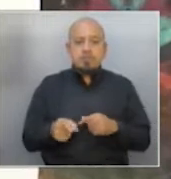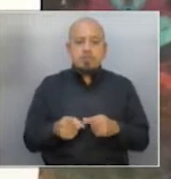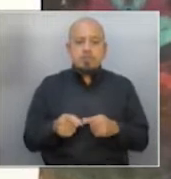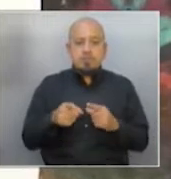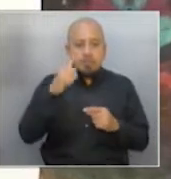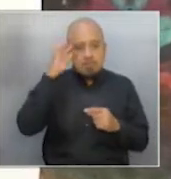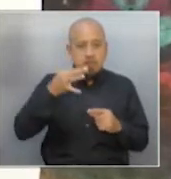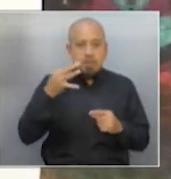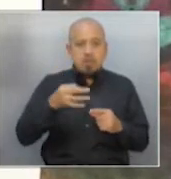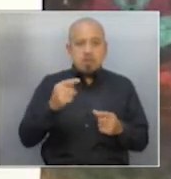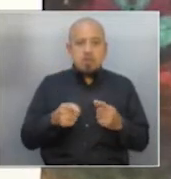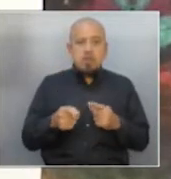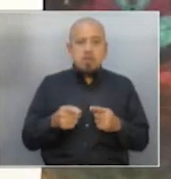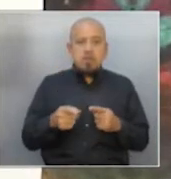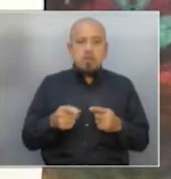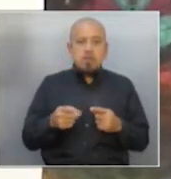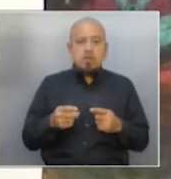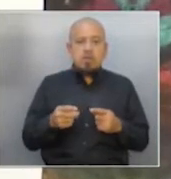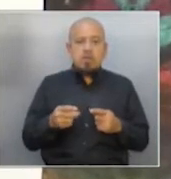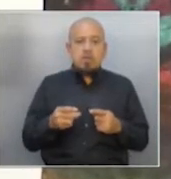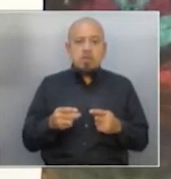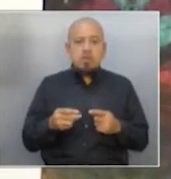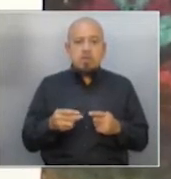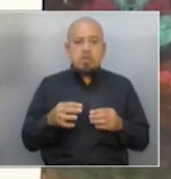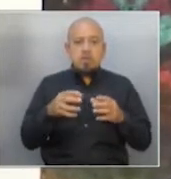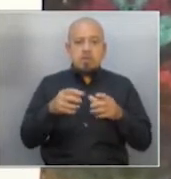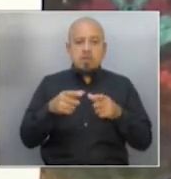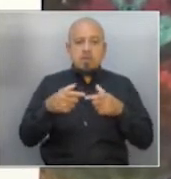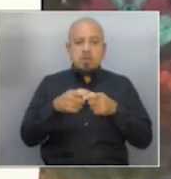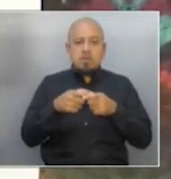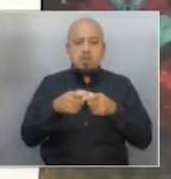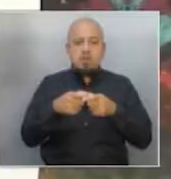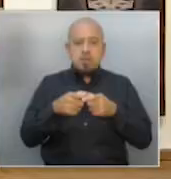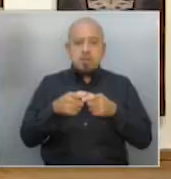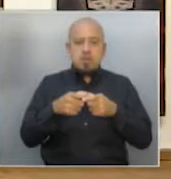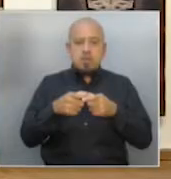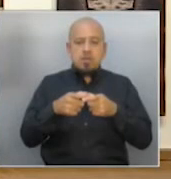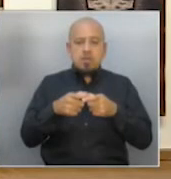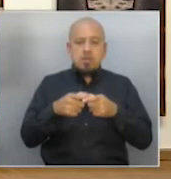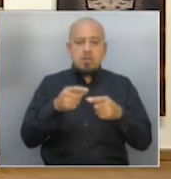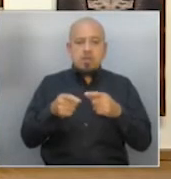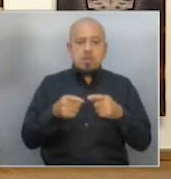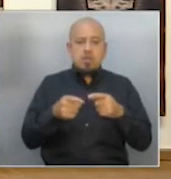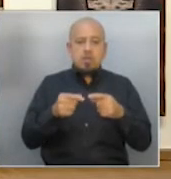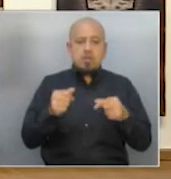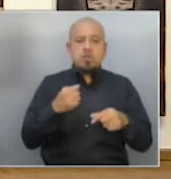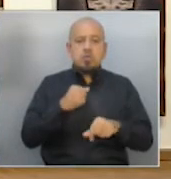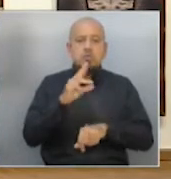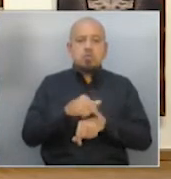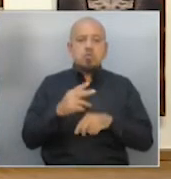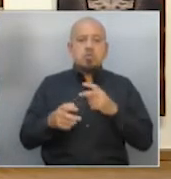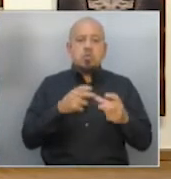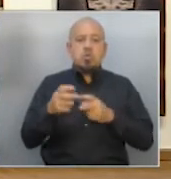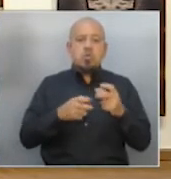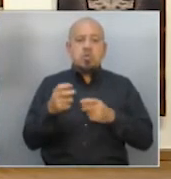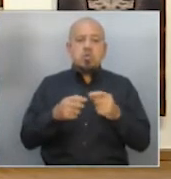se va juntando, por lo menos en este aparato, en lo que venía a ser una pancita transparente. Y claro, yo soy de usar ropa de color y entonces